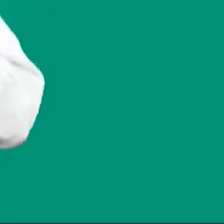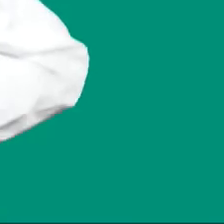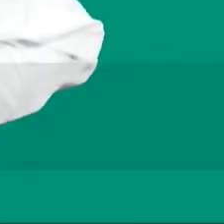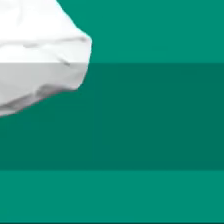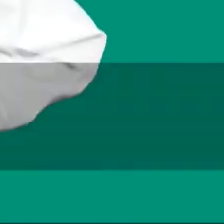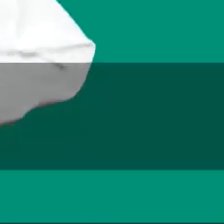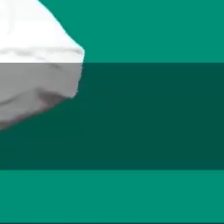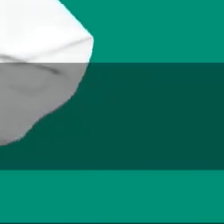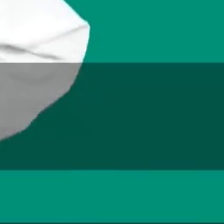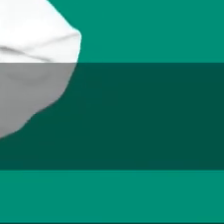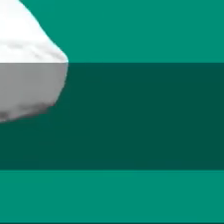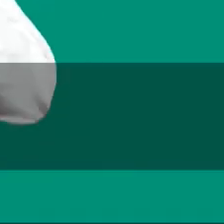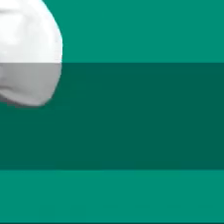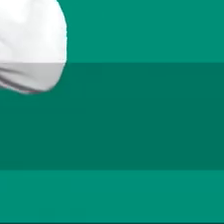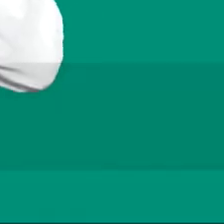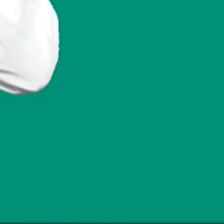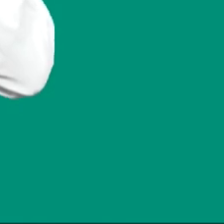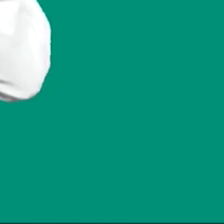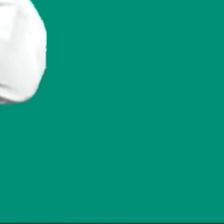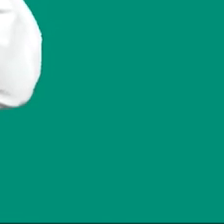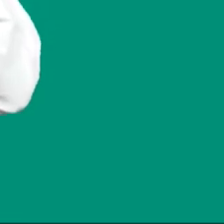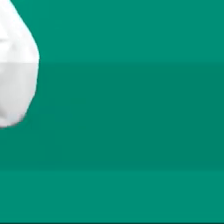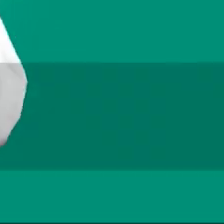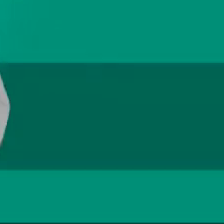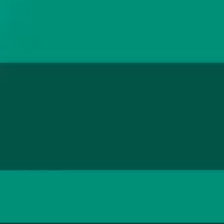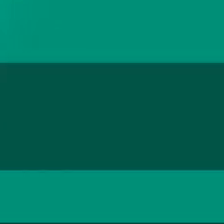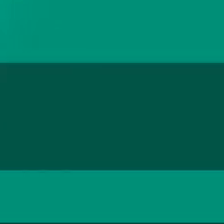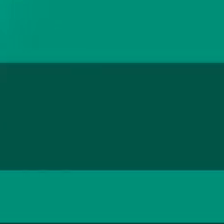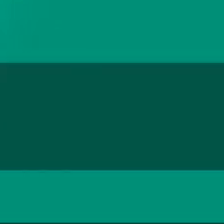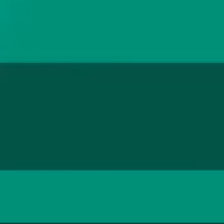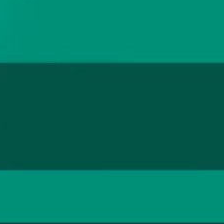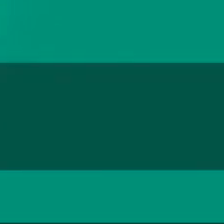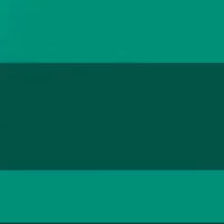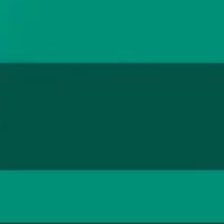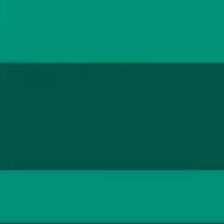Segundo, atletismo. Tercero, tenis.